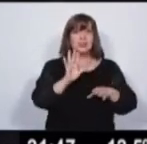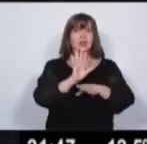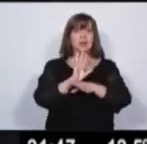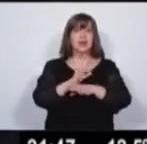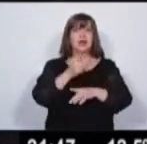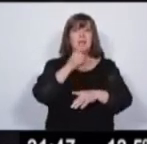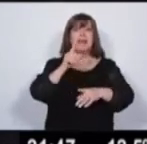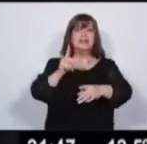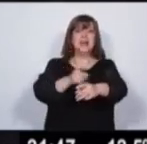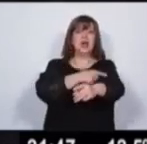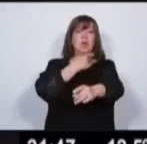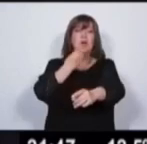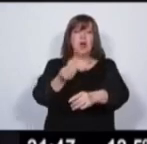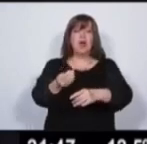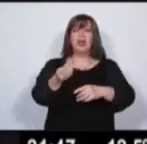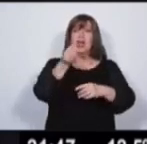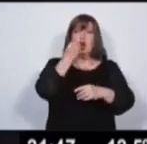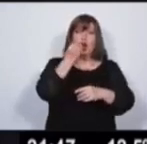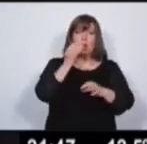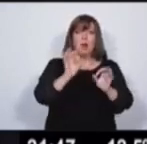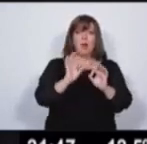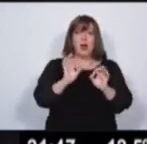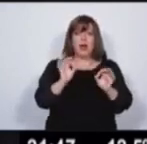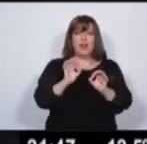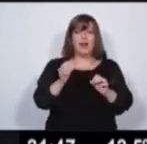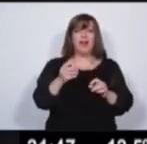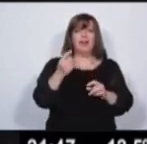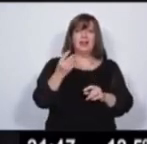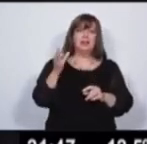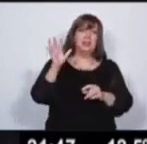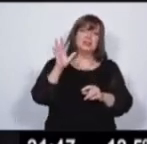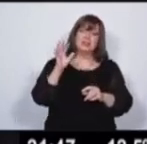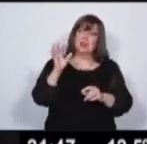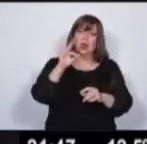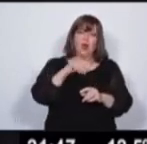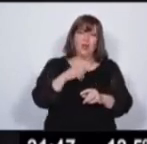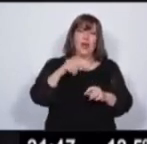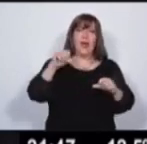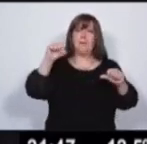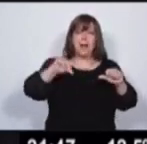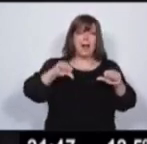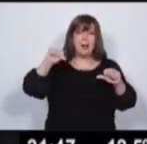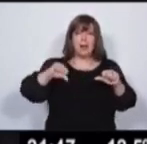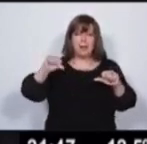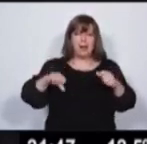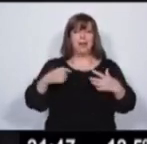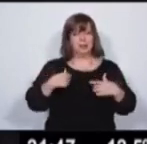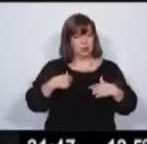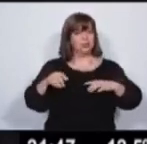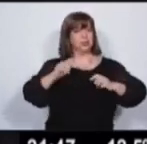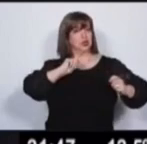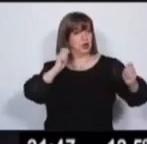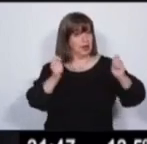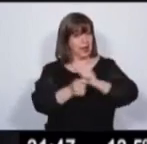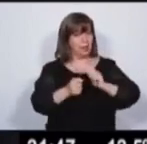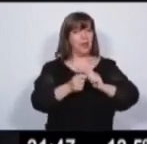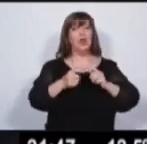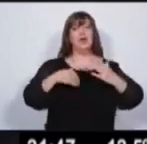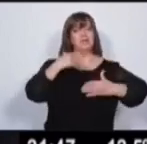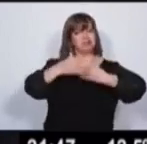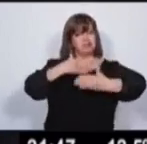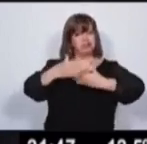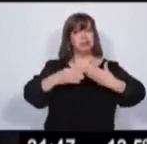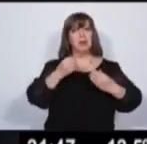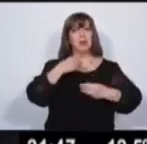quieren acostumbrar a que no comamos que cada día estemos peor Por eso hay que hacer una revolución